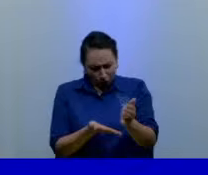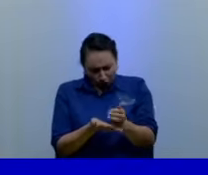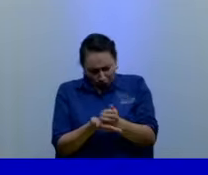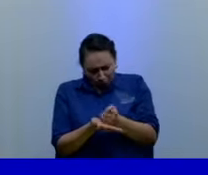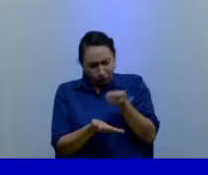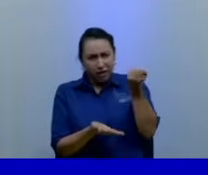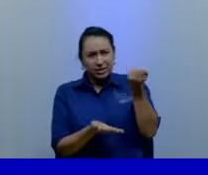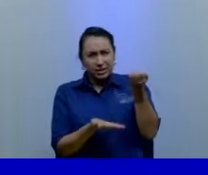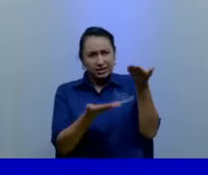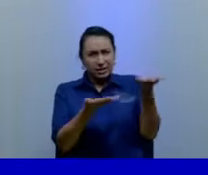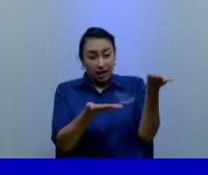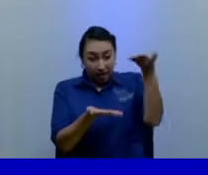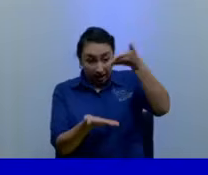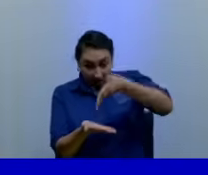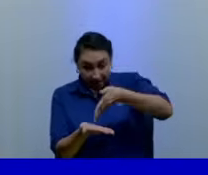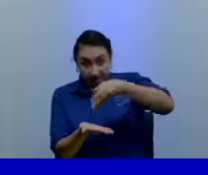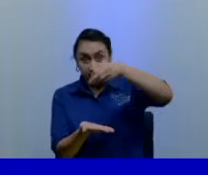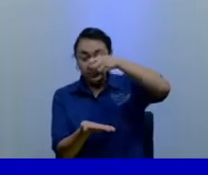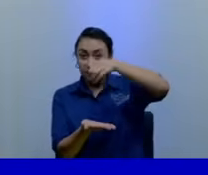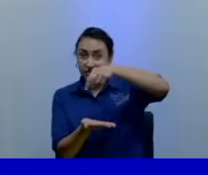ofrecerás sal.